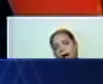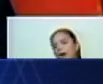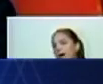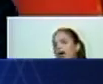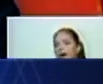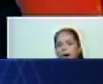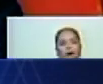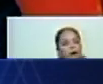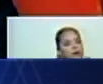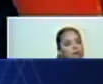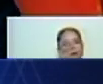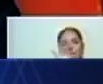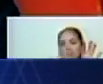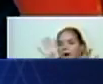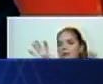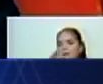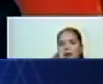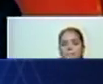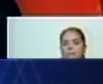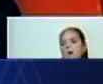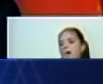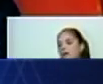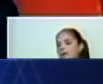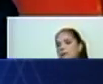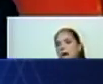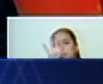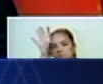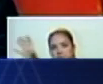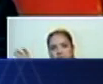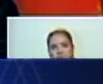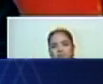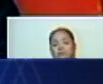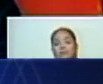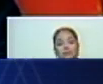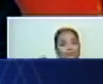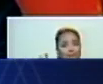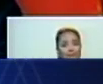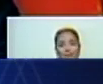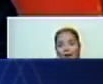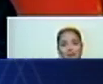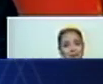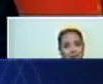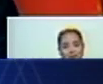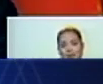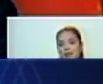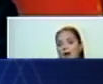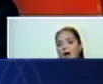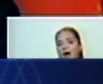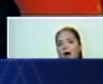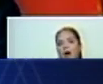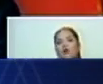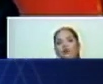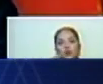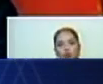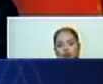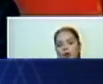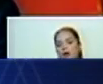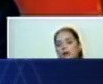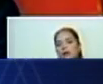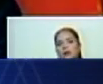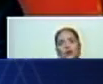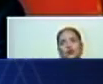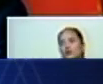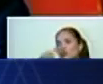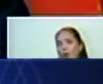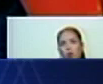países de nuestra América, agradecemos a países como la República Popular China, como la Federación Rusa, que se han